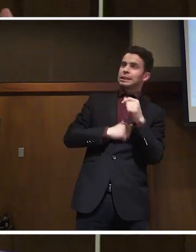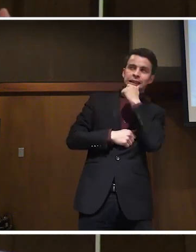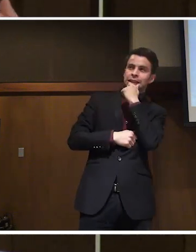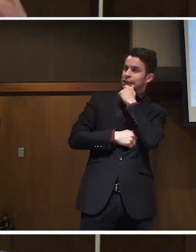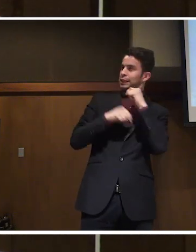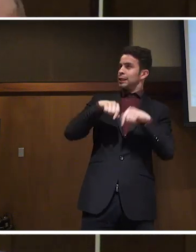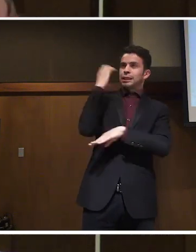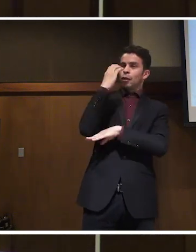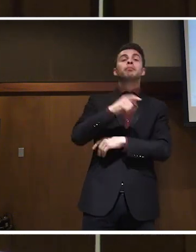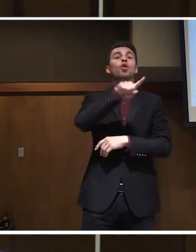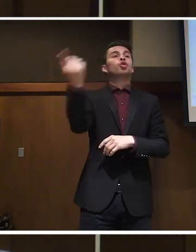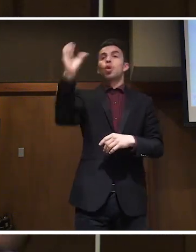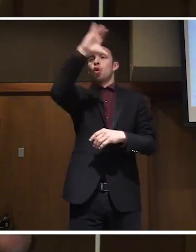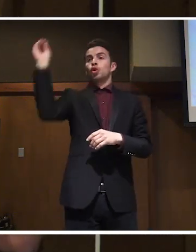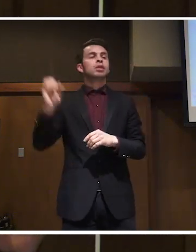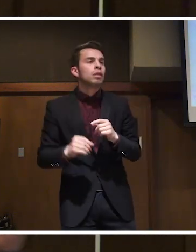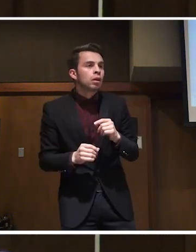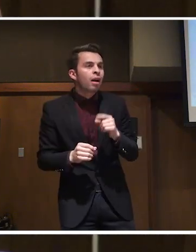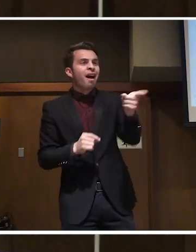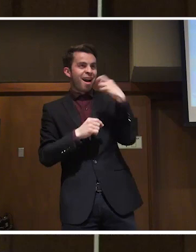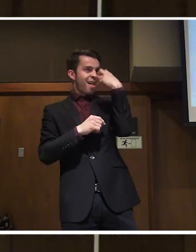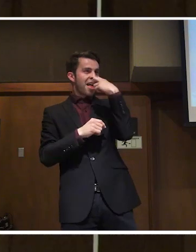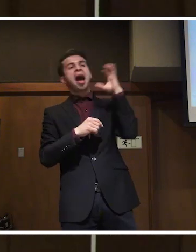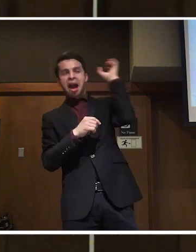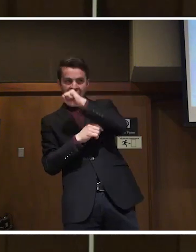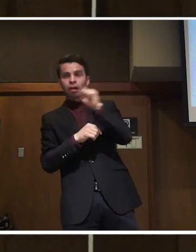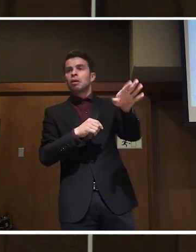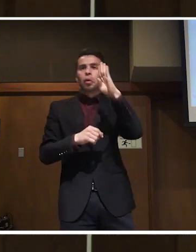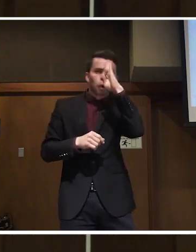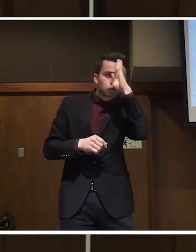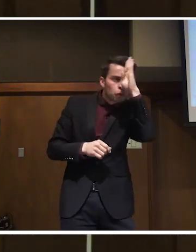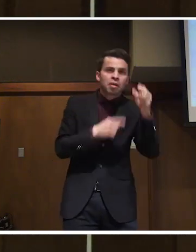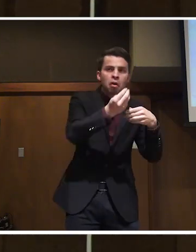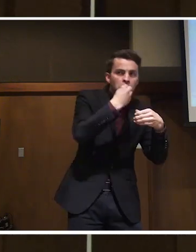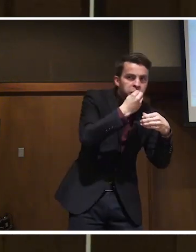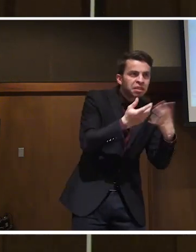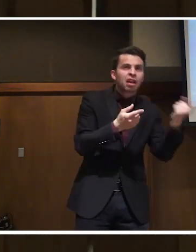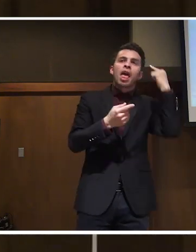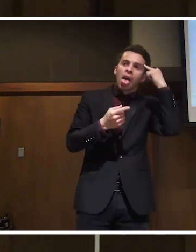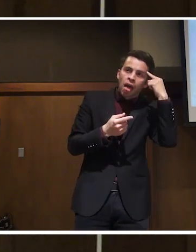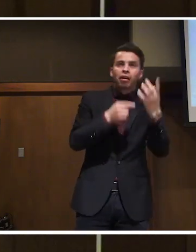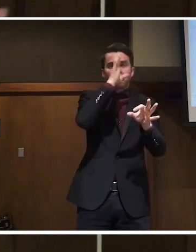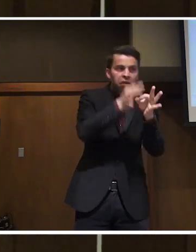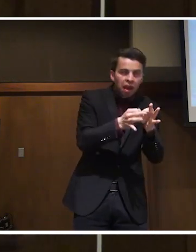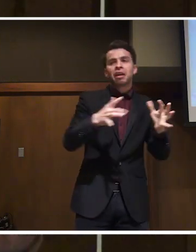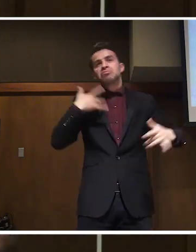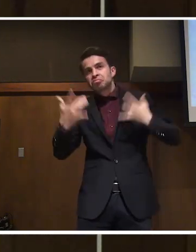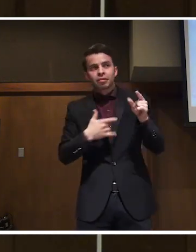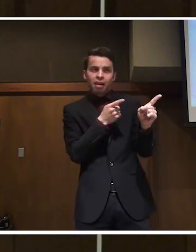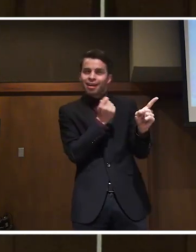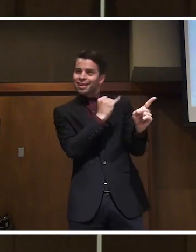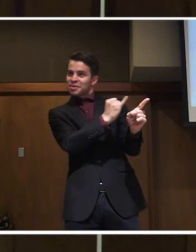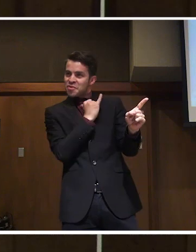de una persona del Caribe que de un bogotano en el acento, en las costumbres, en lo que come, en lo que cree, en la manera de divertirse,